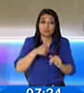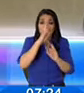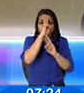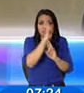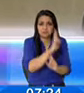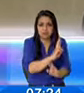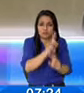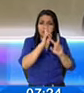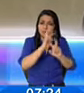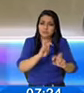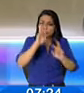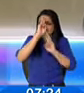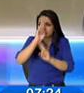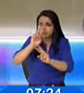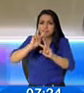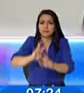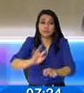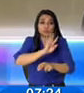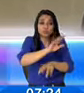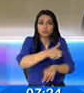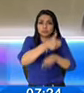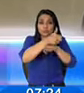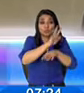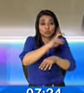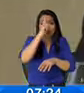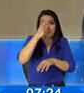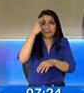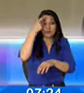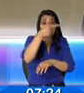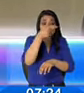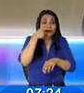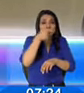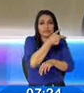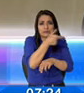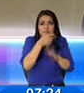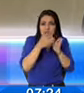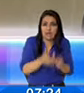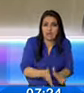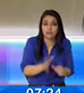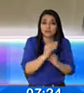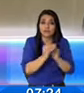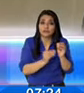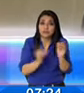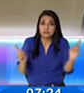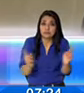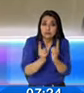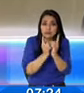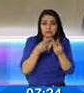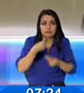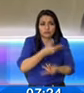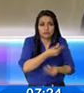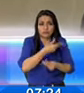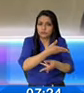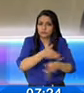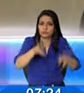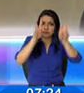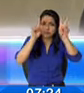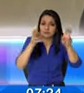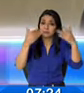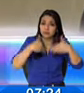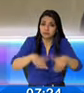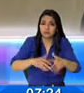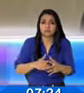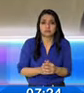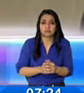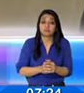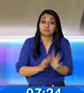respetar a los gobiernos y su gobierno o su fiscal general en su oficina ha tomado en cuenta este tema. Así que nosotros